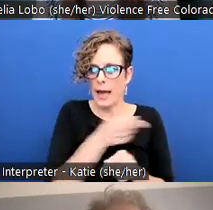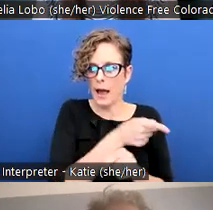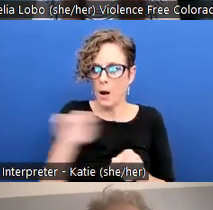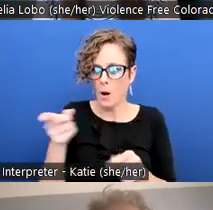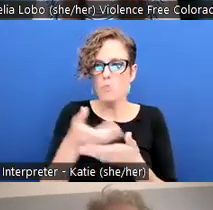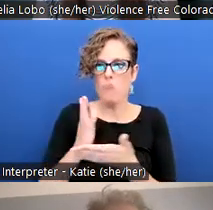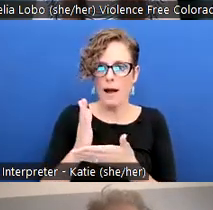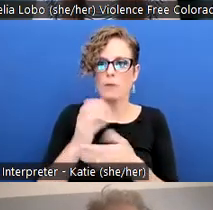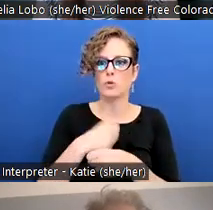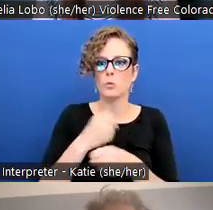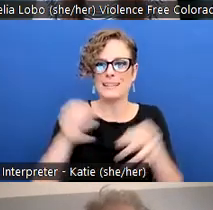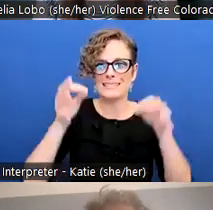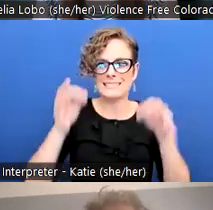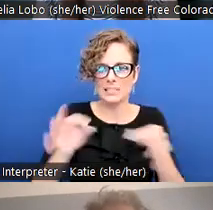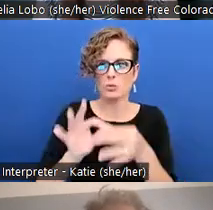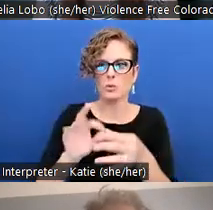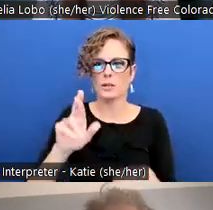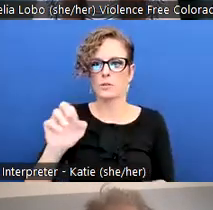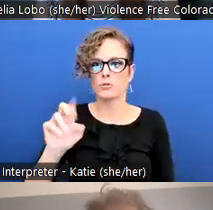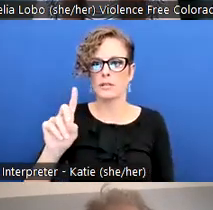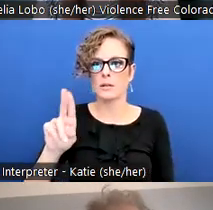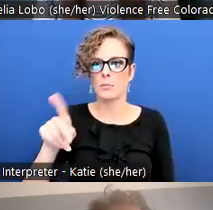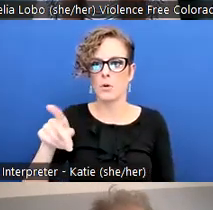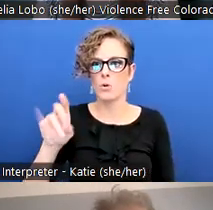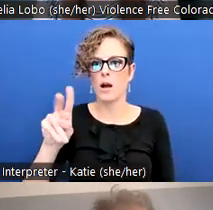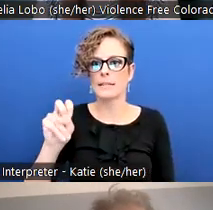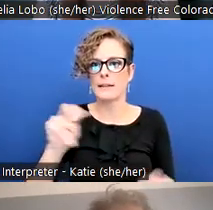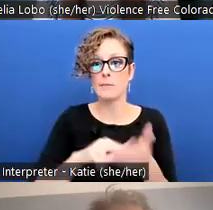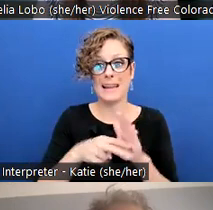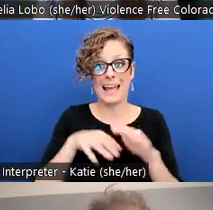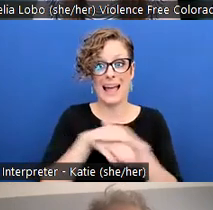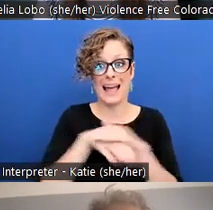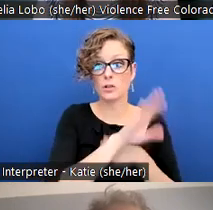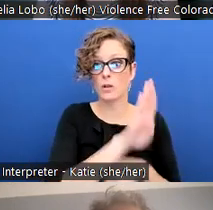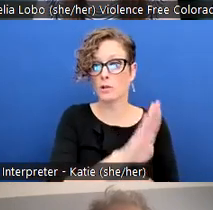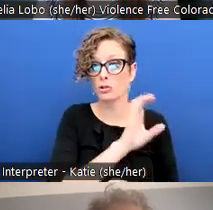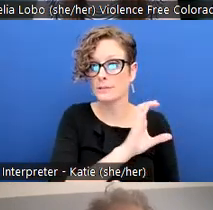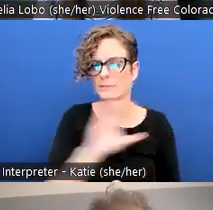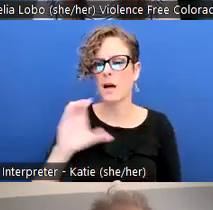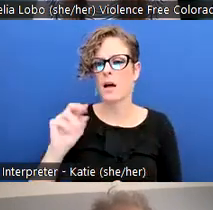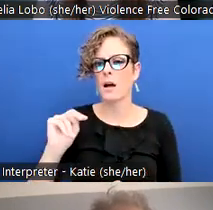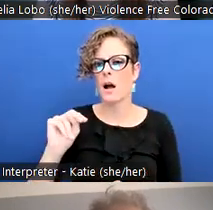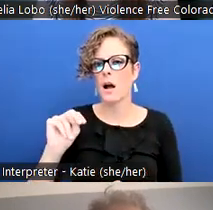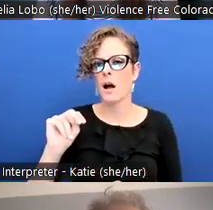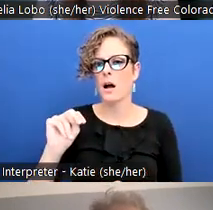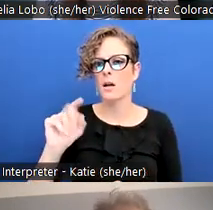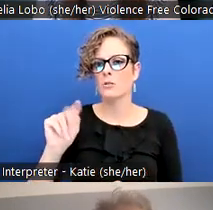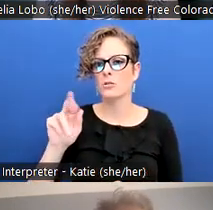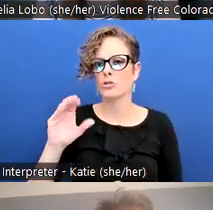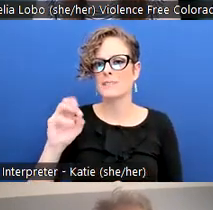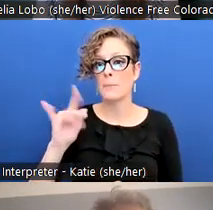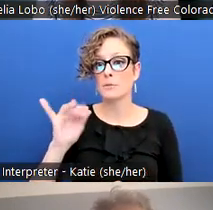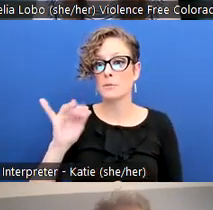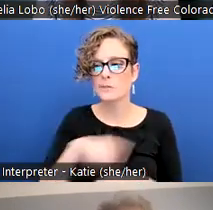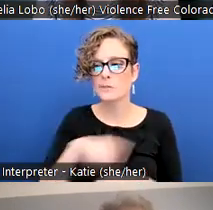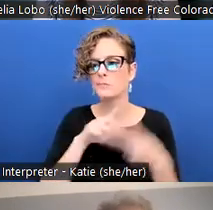el aborto en un derecho, que significa decisiones sobre